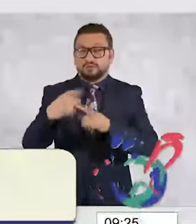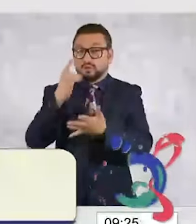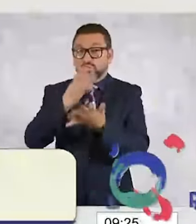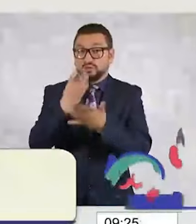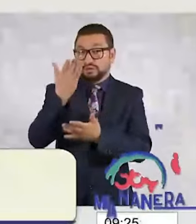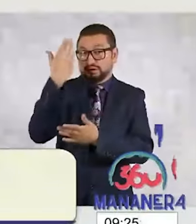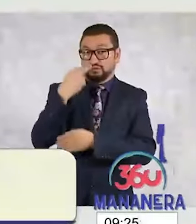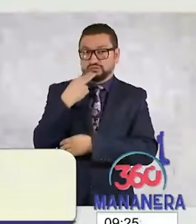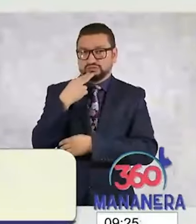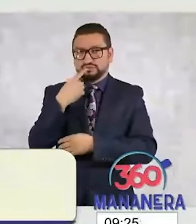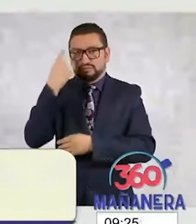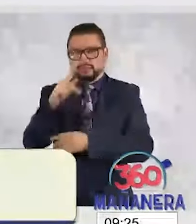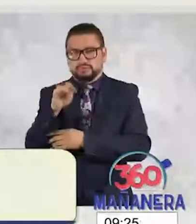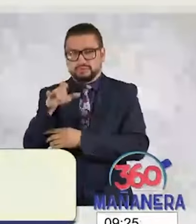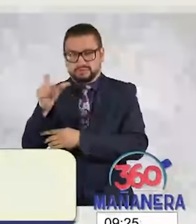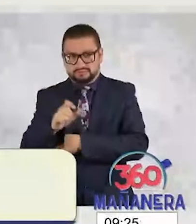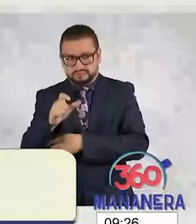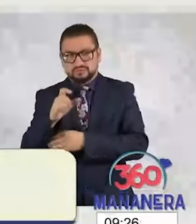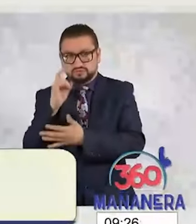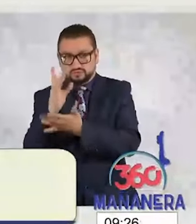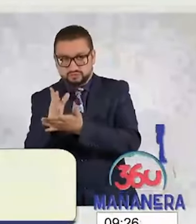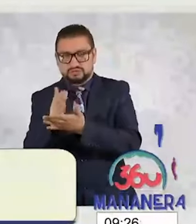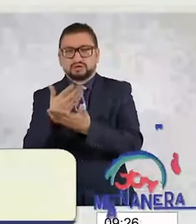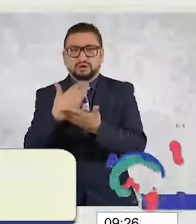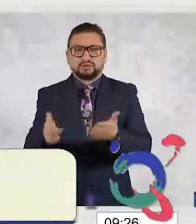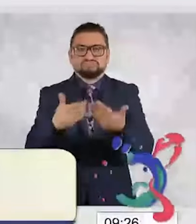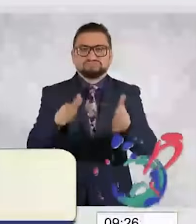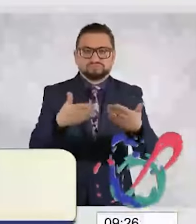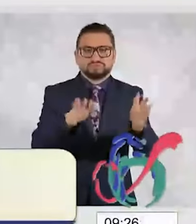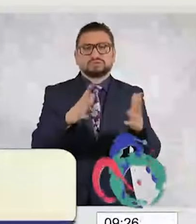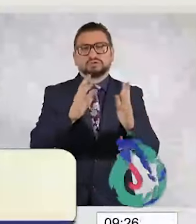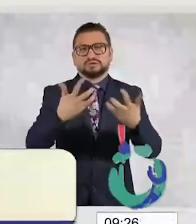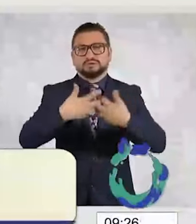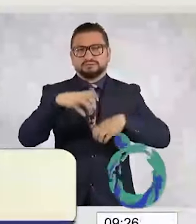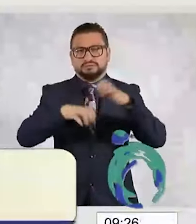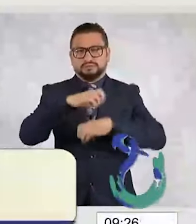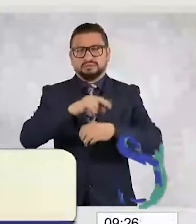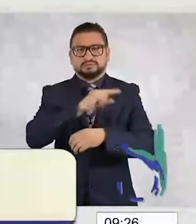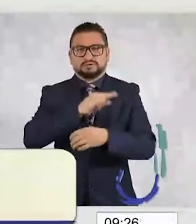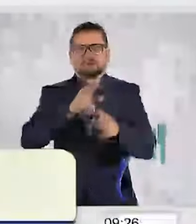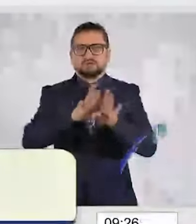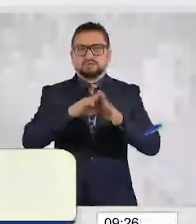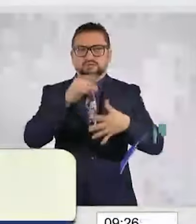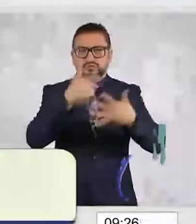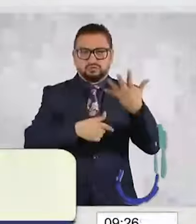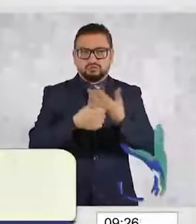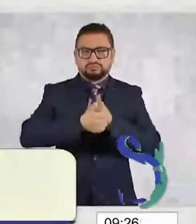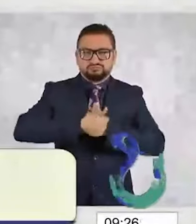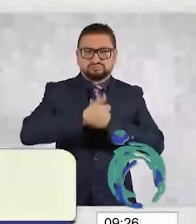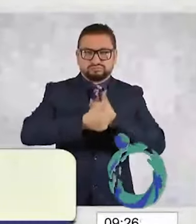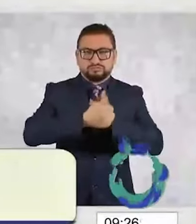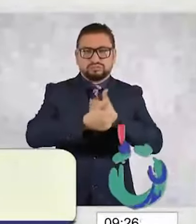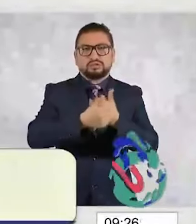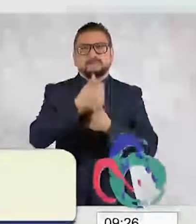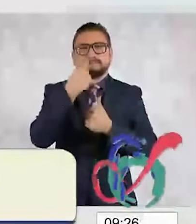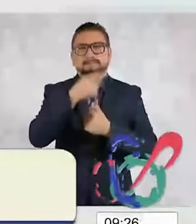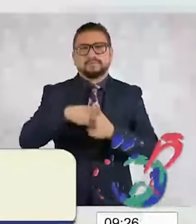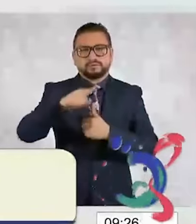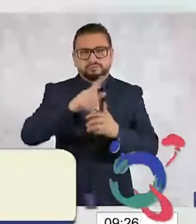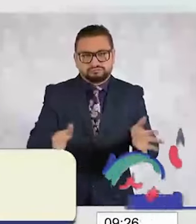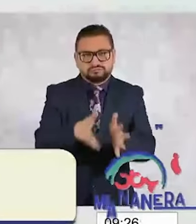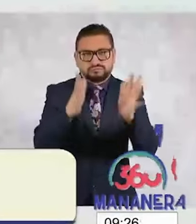reservadas para petróleos mexicanos se incorporan estas empresas a un un esquema de competencia limitando la